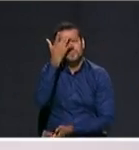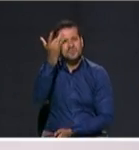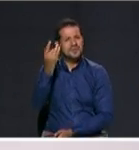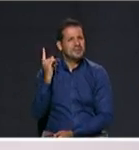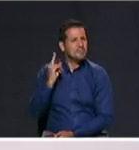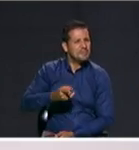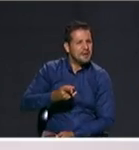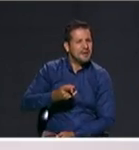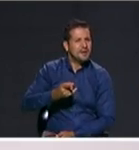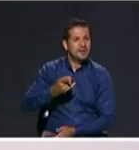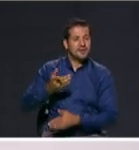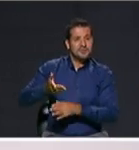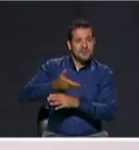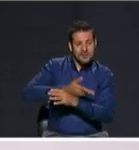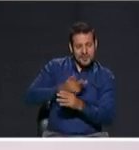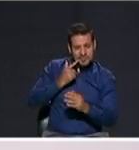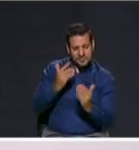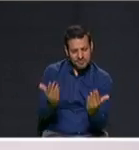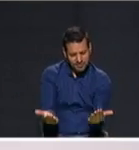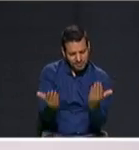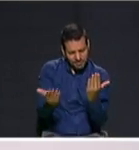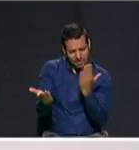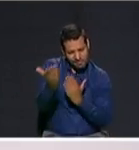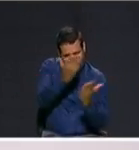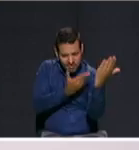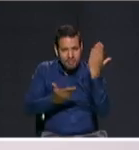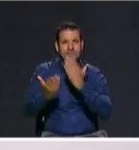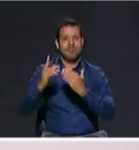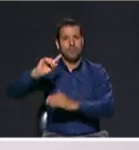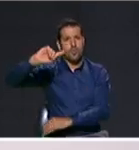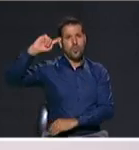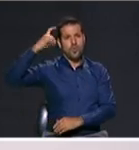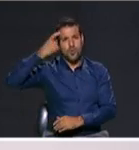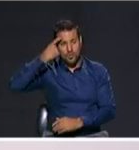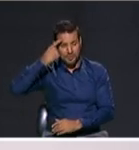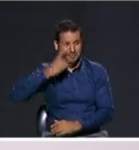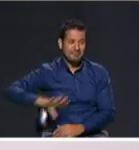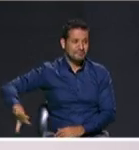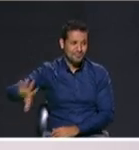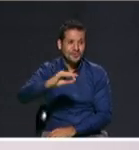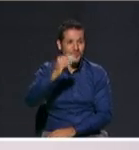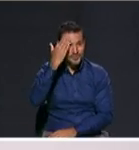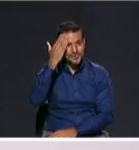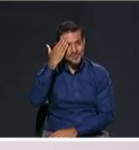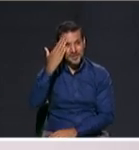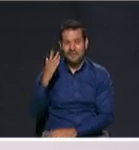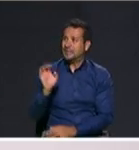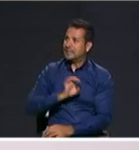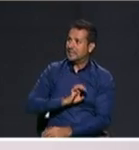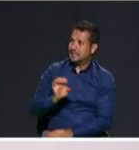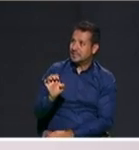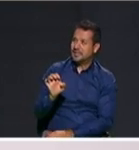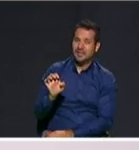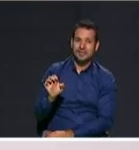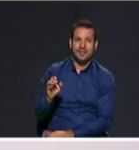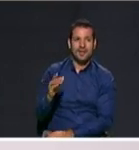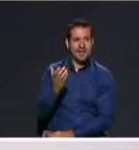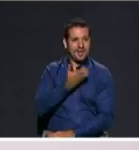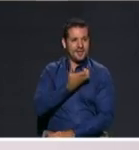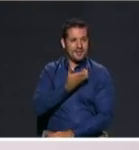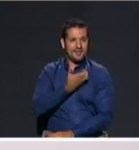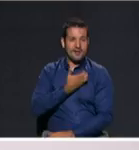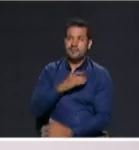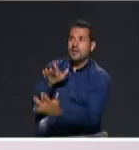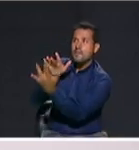también ya que estamos revisando esa relación justamente con el gobierno pues para nadie es un secreto la buena relación que tiene el actual alcalde de la ciudad